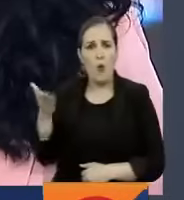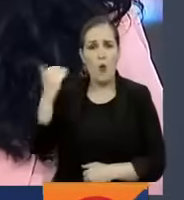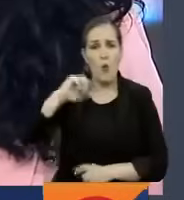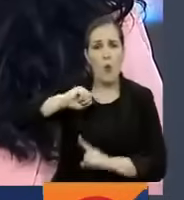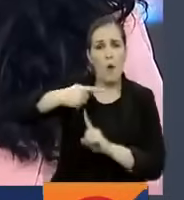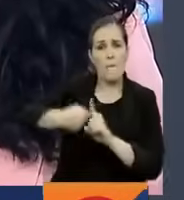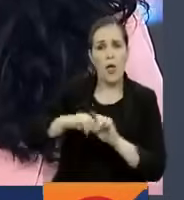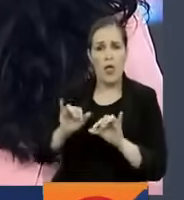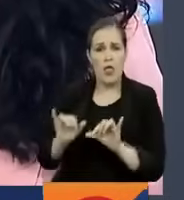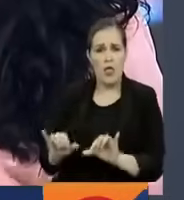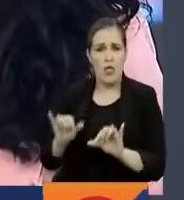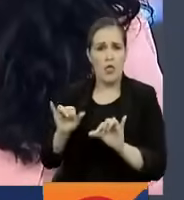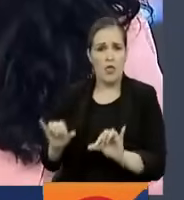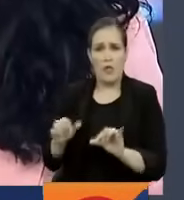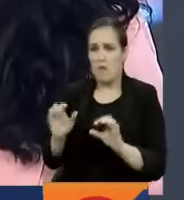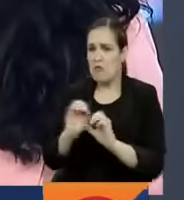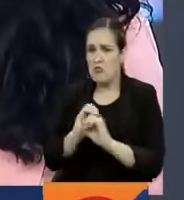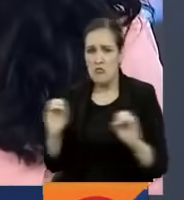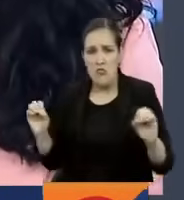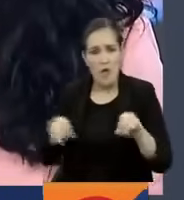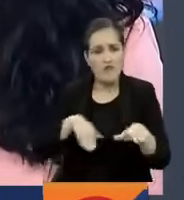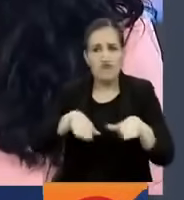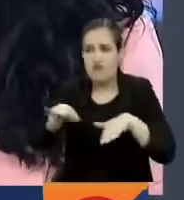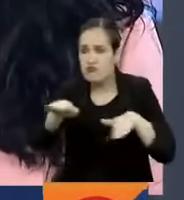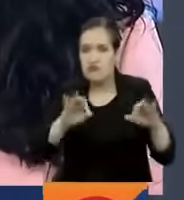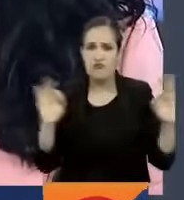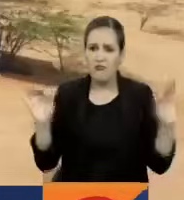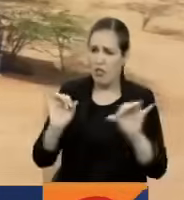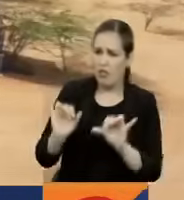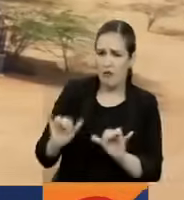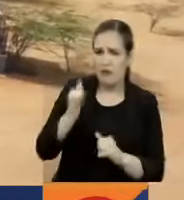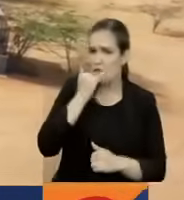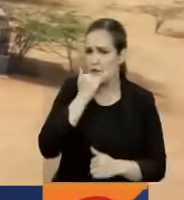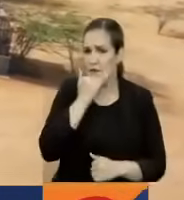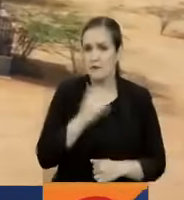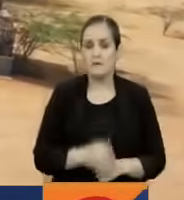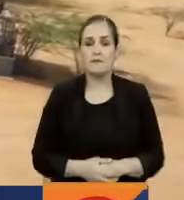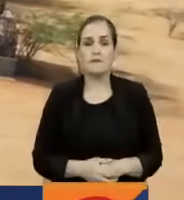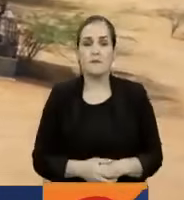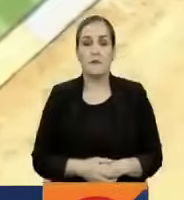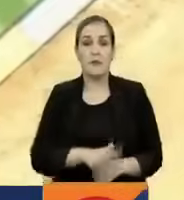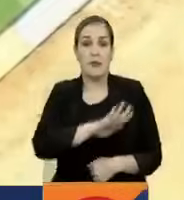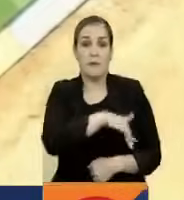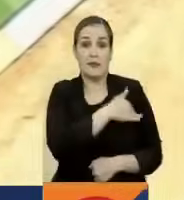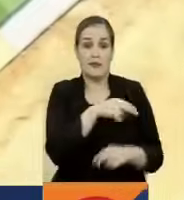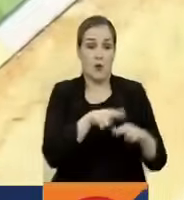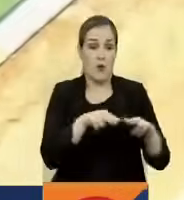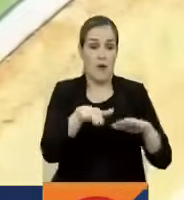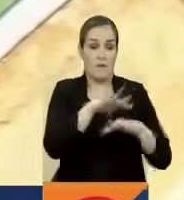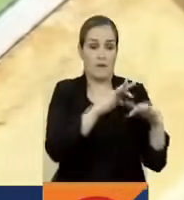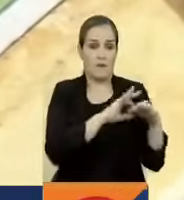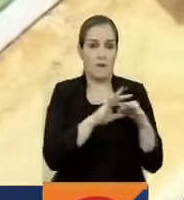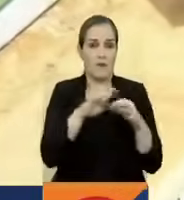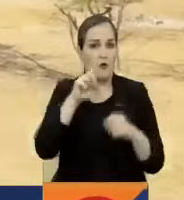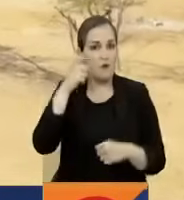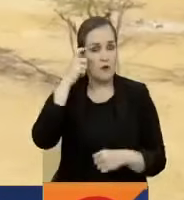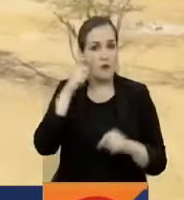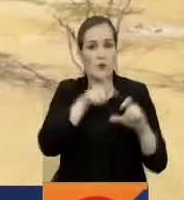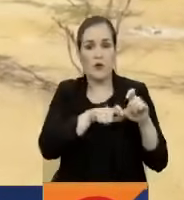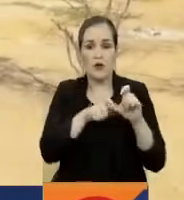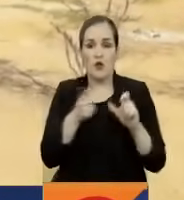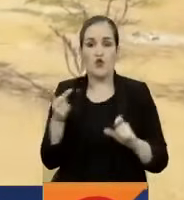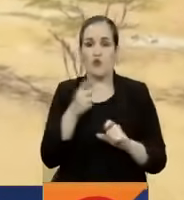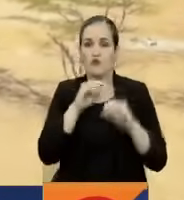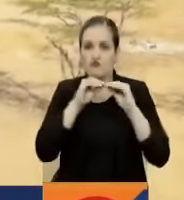mes a ese departamento y que todavía no están funcionando el Ministerio de ambiente y la gobernación de la guajira anunciaron la